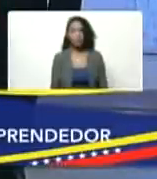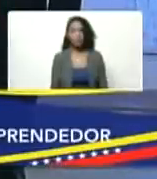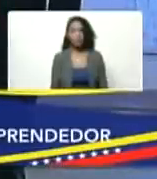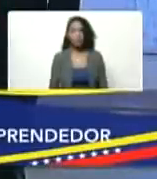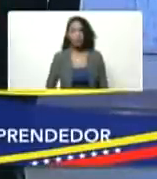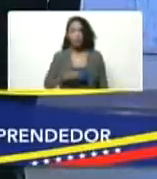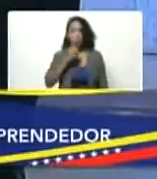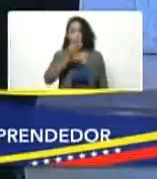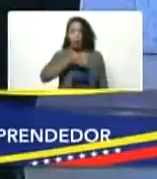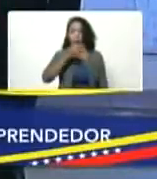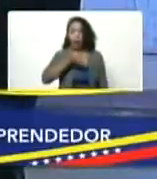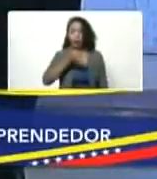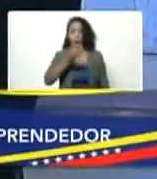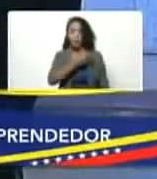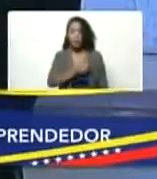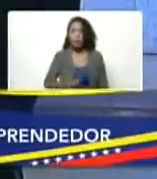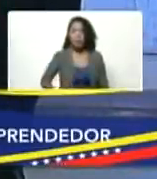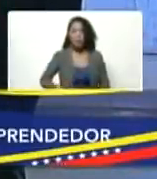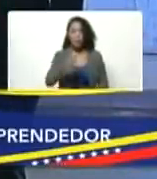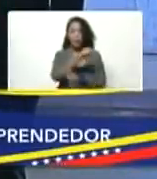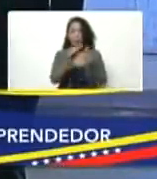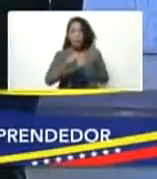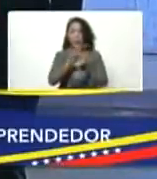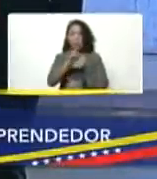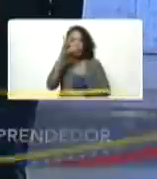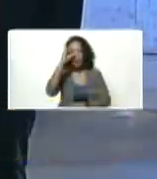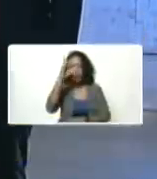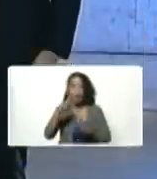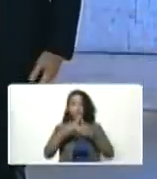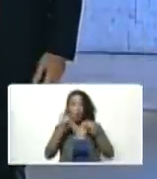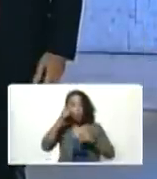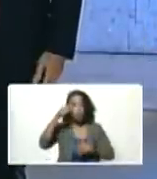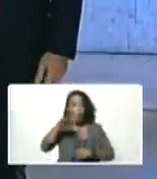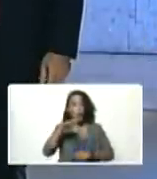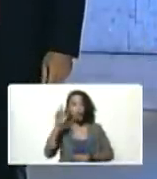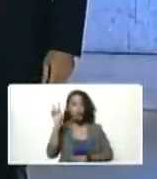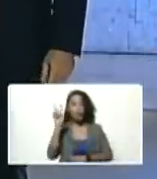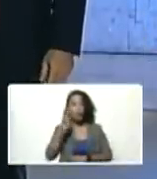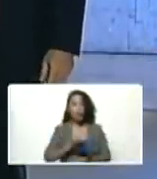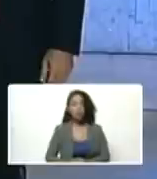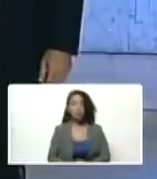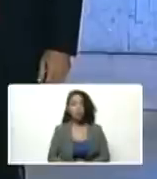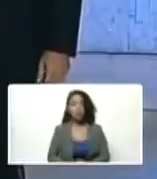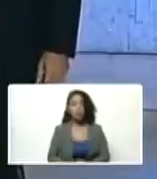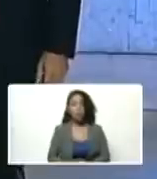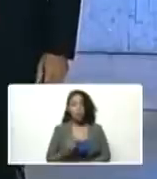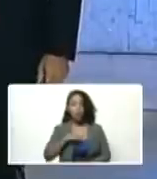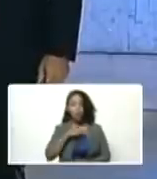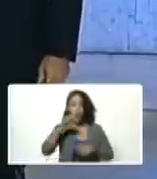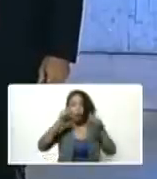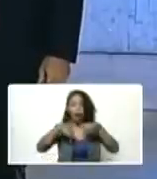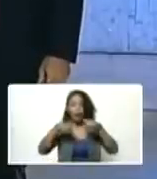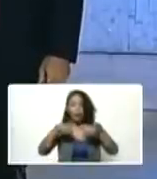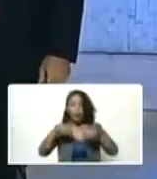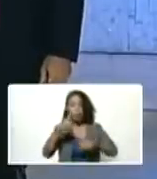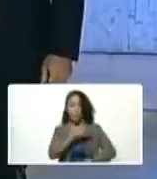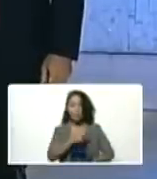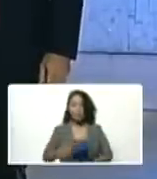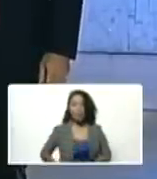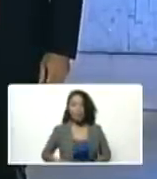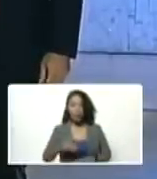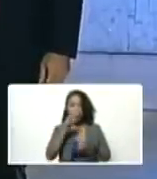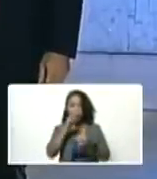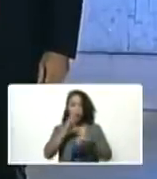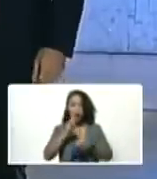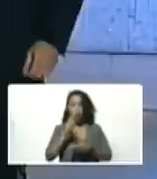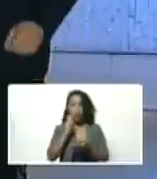Buenas tardes, presidente. Buenas tardes, vicepresidenta. Buenas tardes a todo el pueblo venezolano. Nos encontramos aquí, presidente, en el Banco